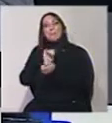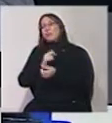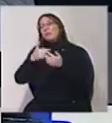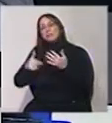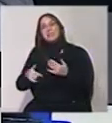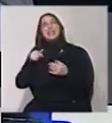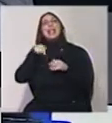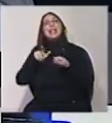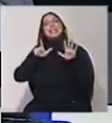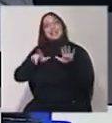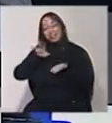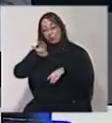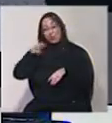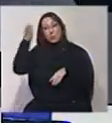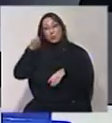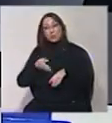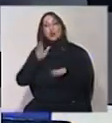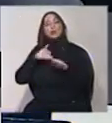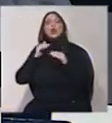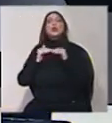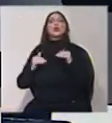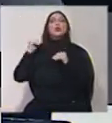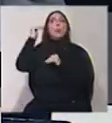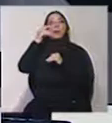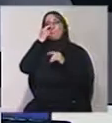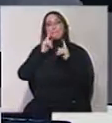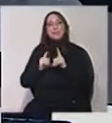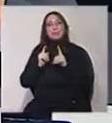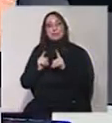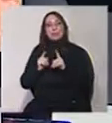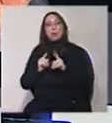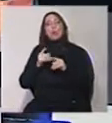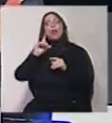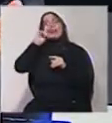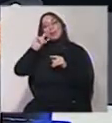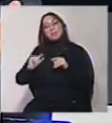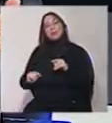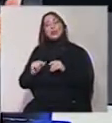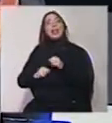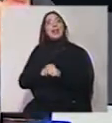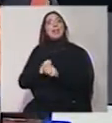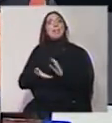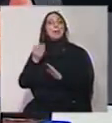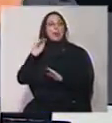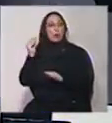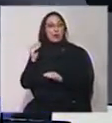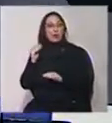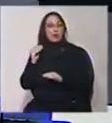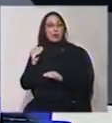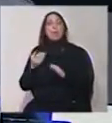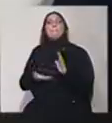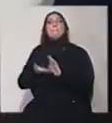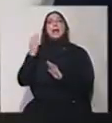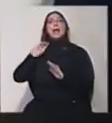ese 74% son superiores en la misma medida en que disminuye la edad, es decir, que son más jóvenes. Uh-huh. Los más jóvenes son los que